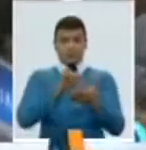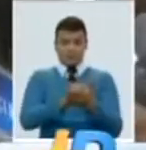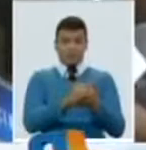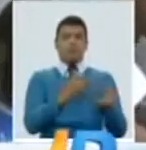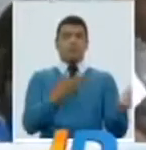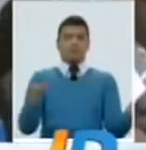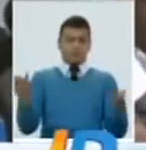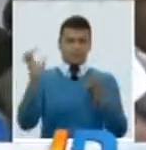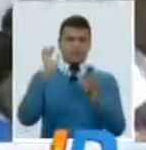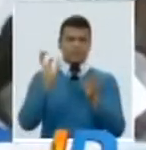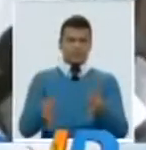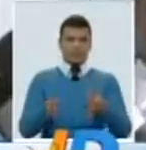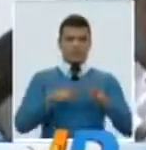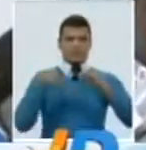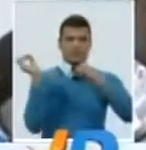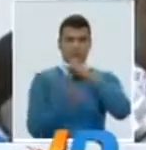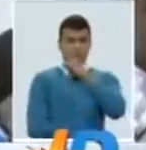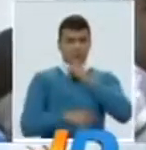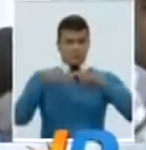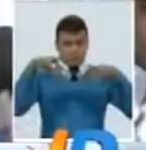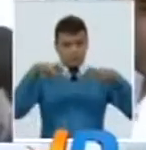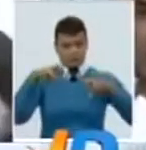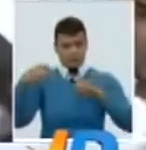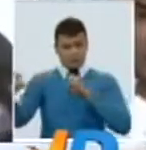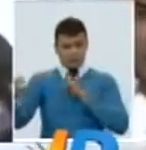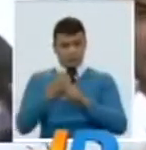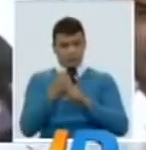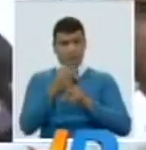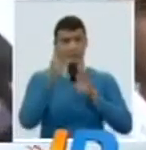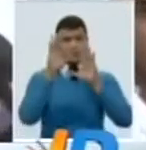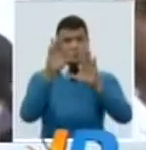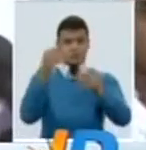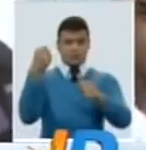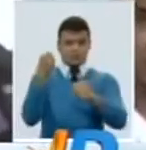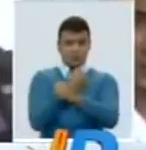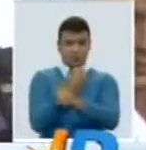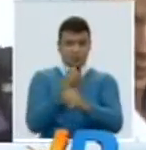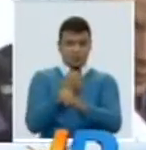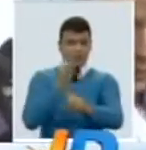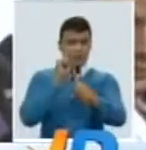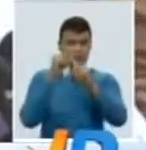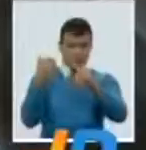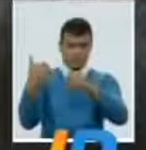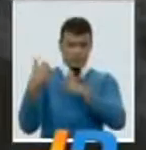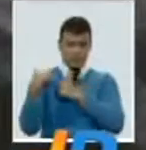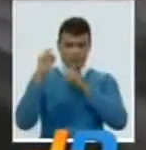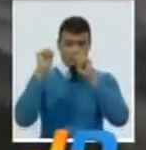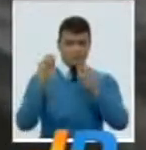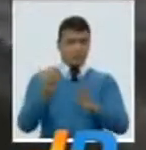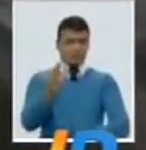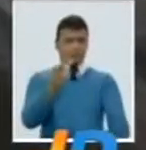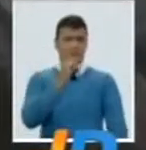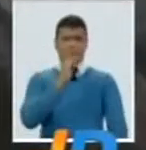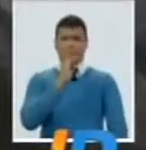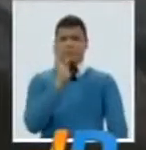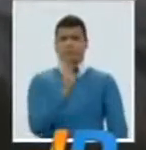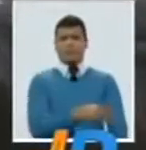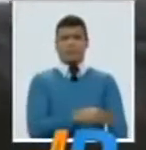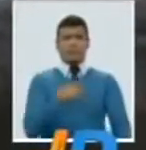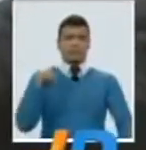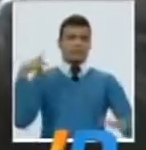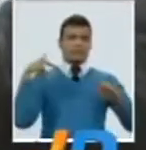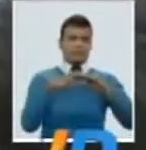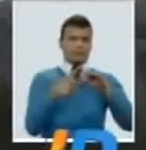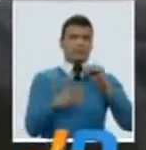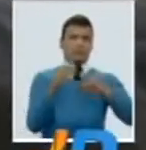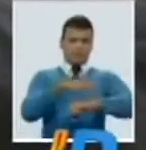procesados. Dentro de la investigación se logró determinar que no estaban cumpliendo con el debido celo, con la responsabilidad que les asistía. Fueron vinculados y fueron